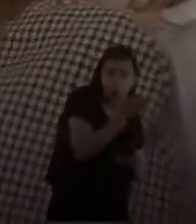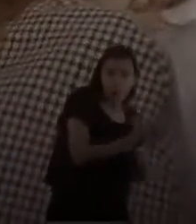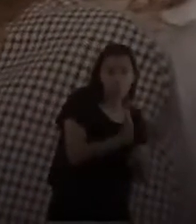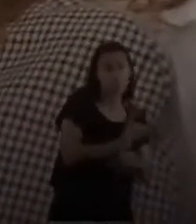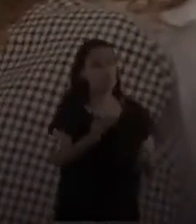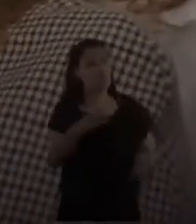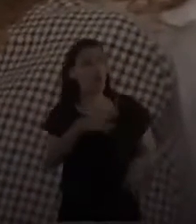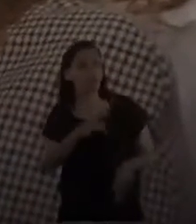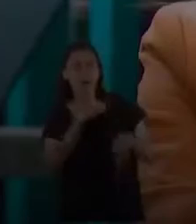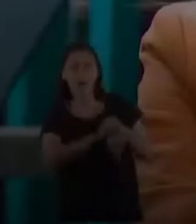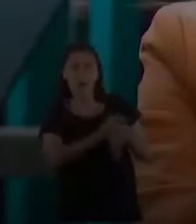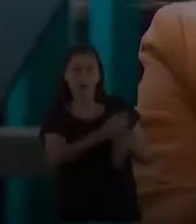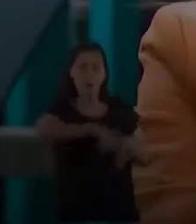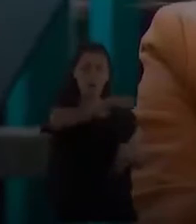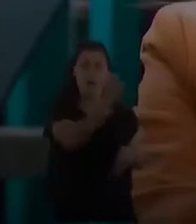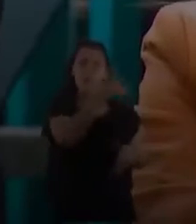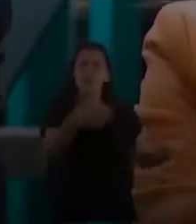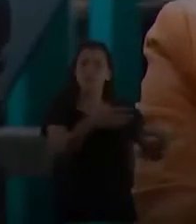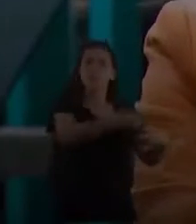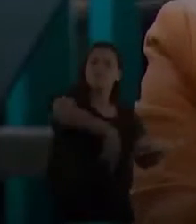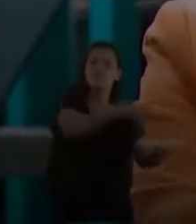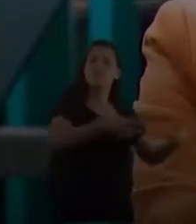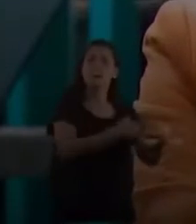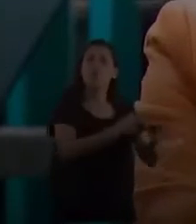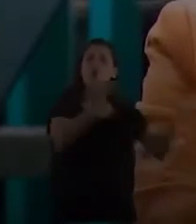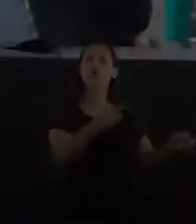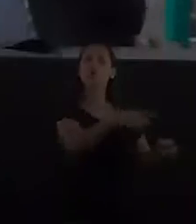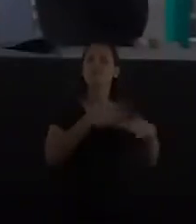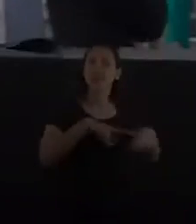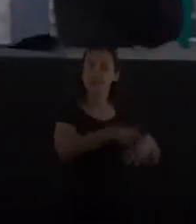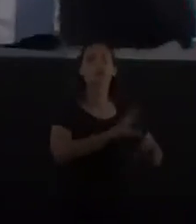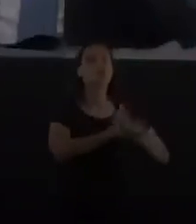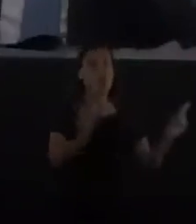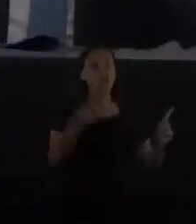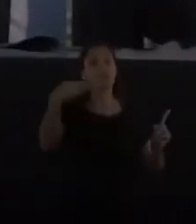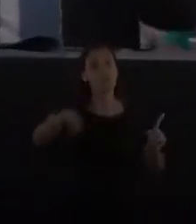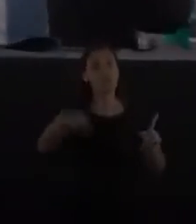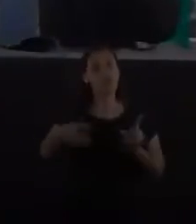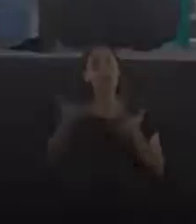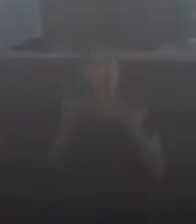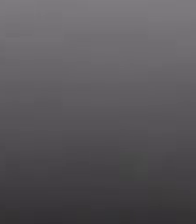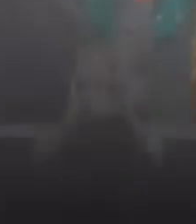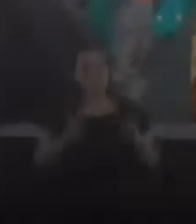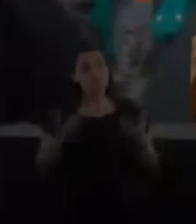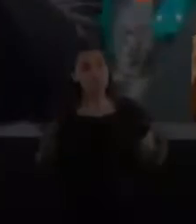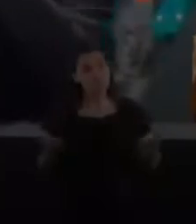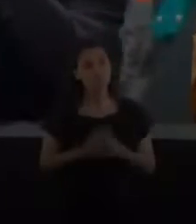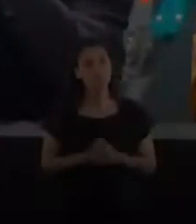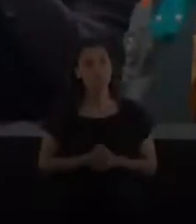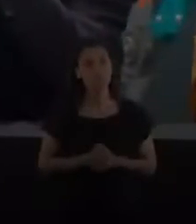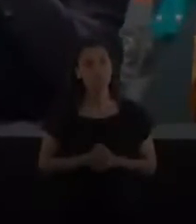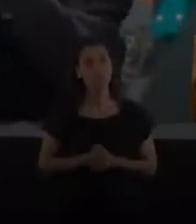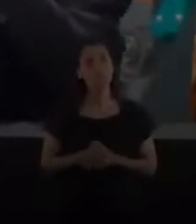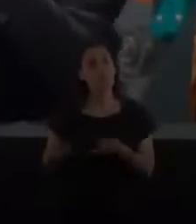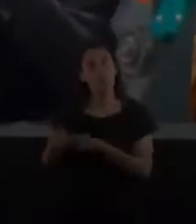viendo en el sector textil, sino que contribuya esta tecnología a ser un factor de equilibrio. Por instrucción